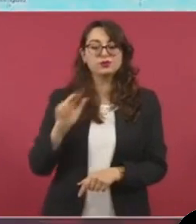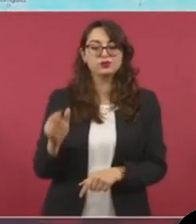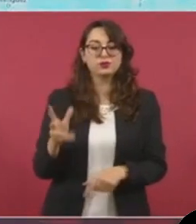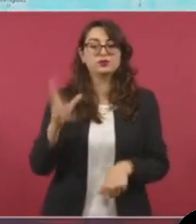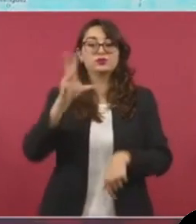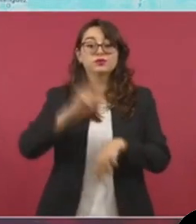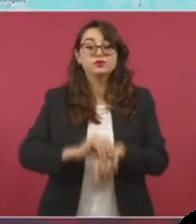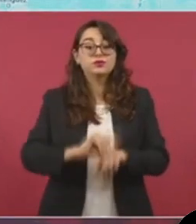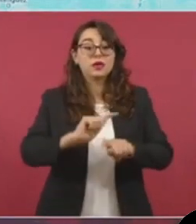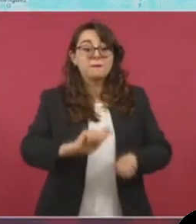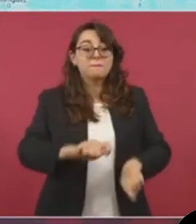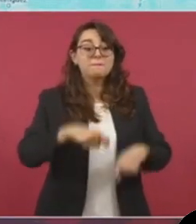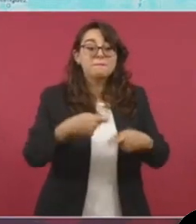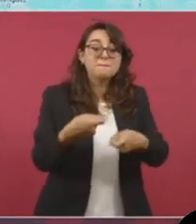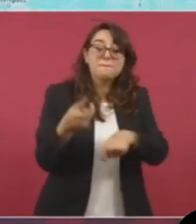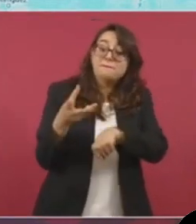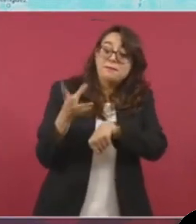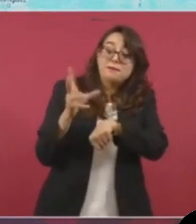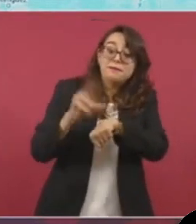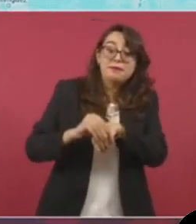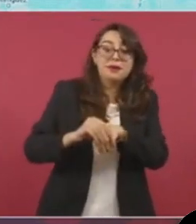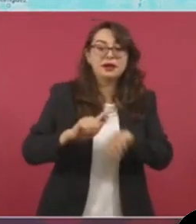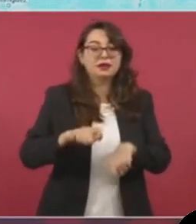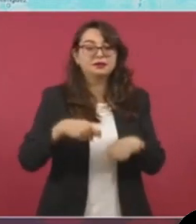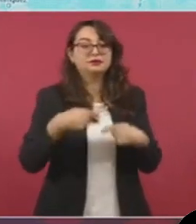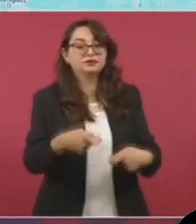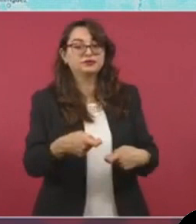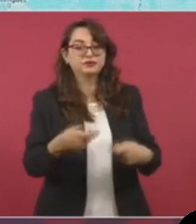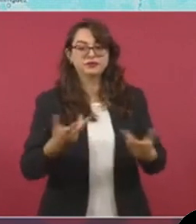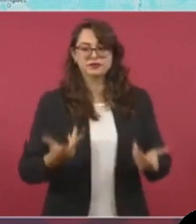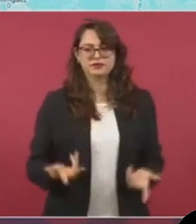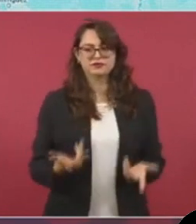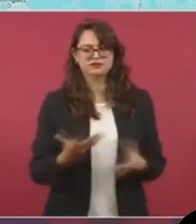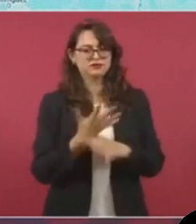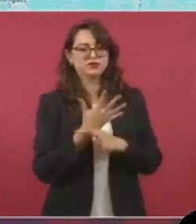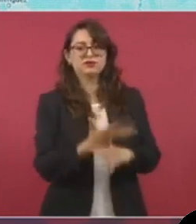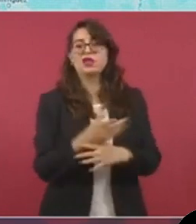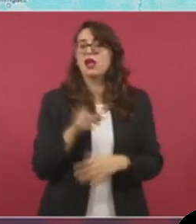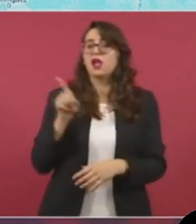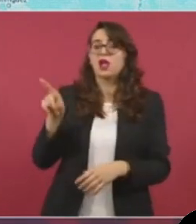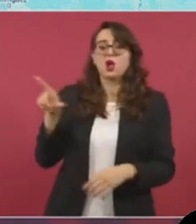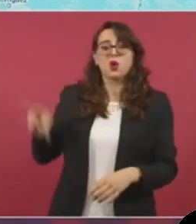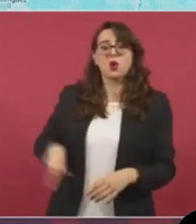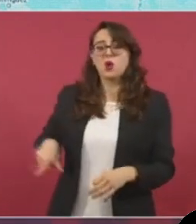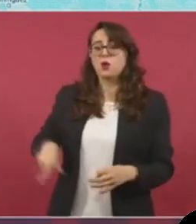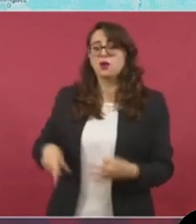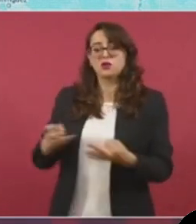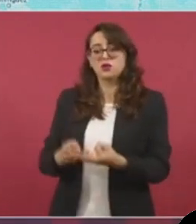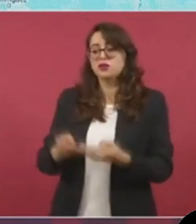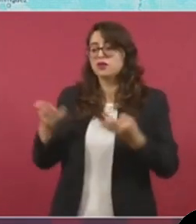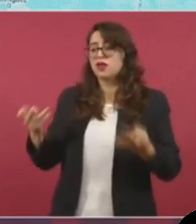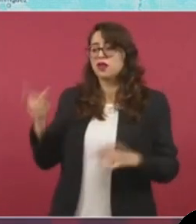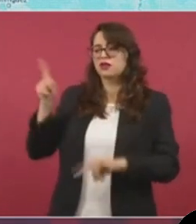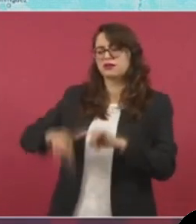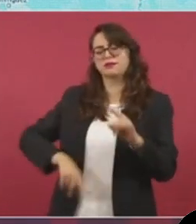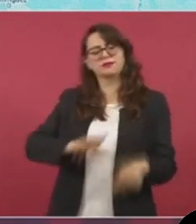concesión Pues dice se expropió Qué es propia lo que es propiedad privada